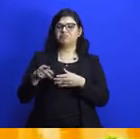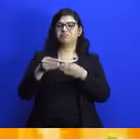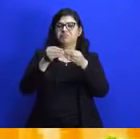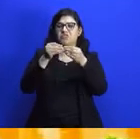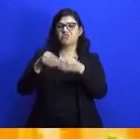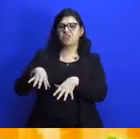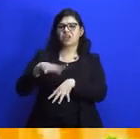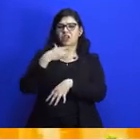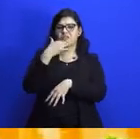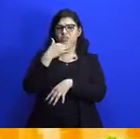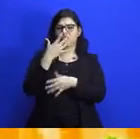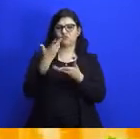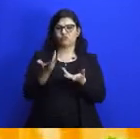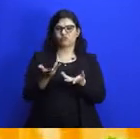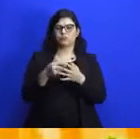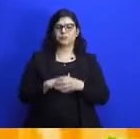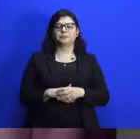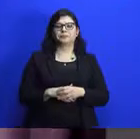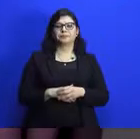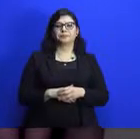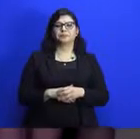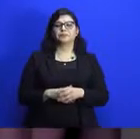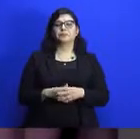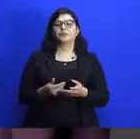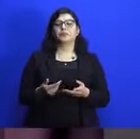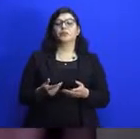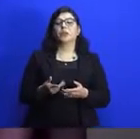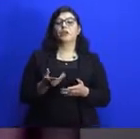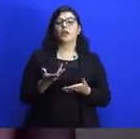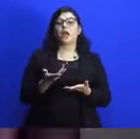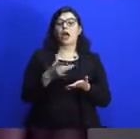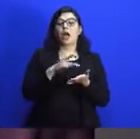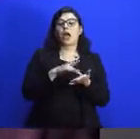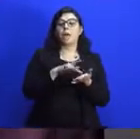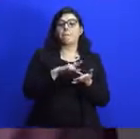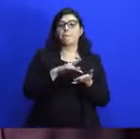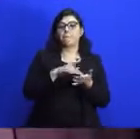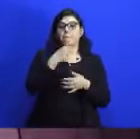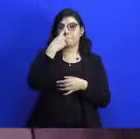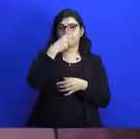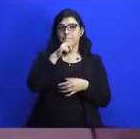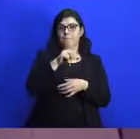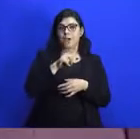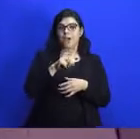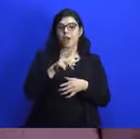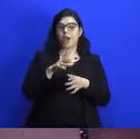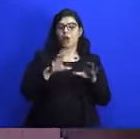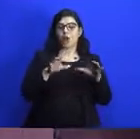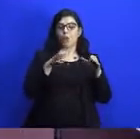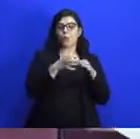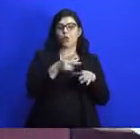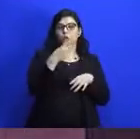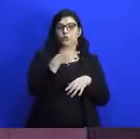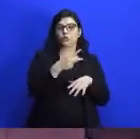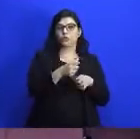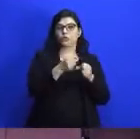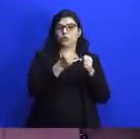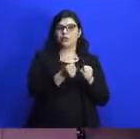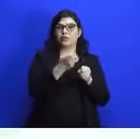desperdiciados. Para Walmart, contribuir con la seguridad alimentaria de las comunidades es un eje